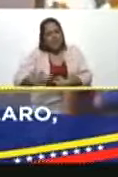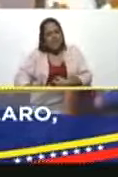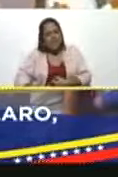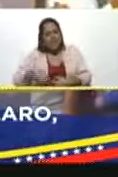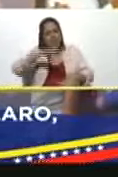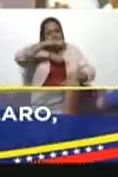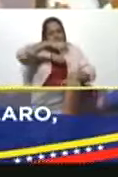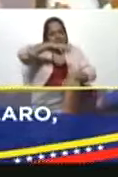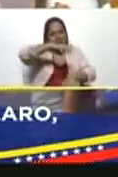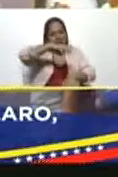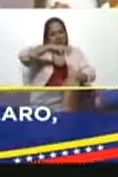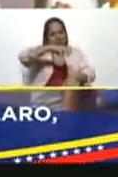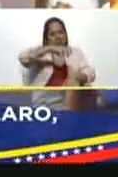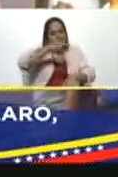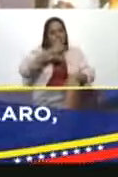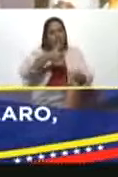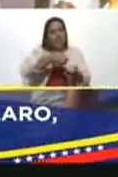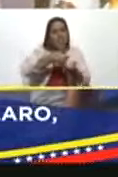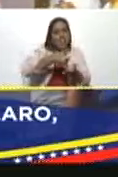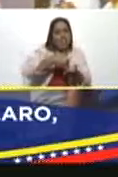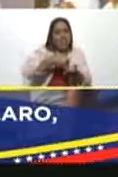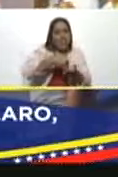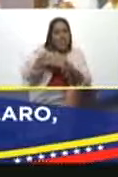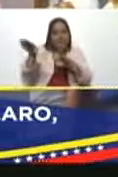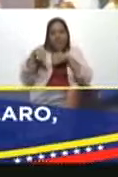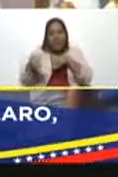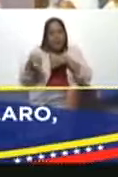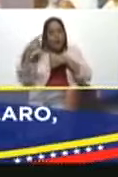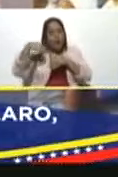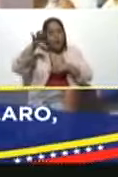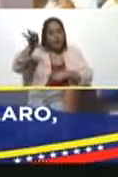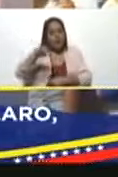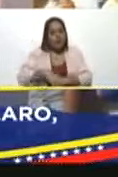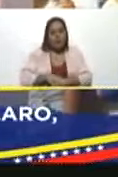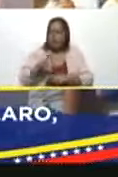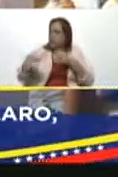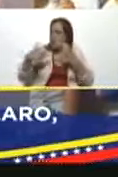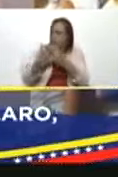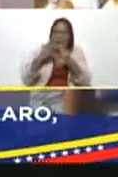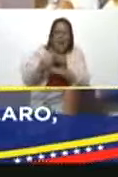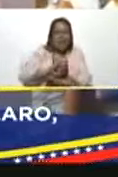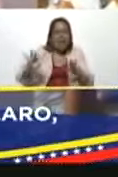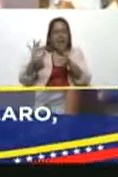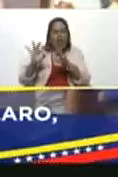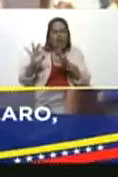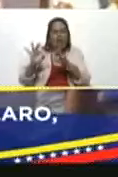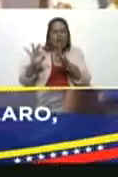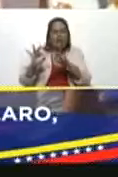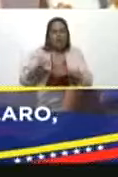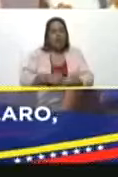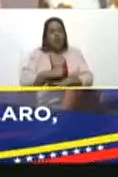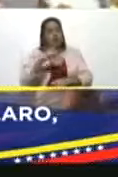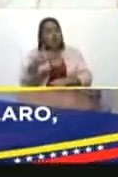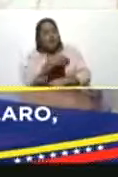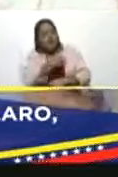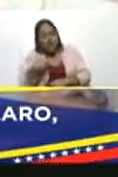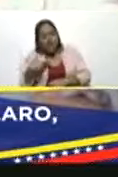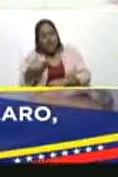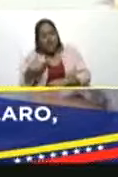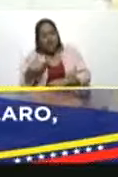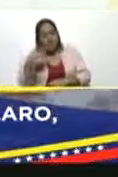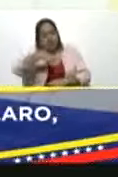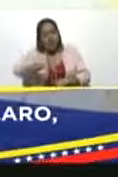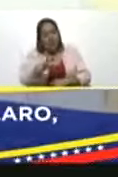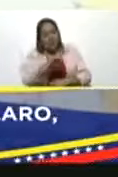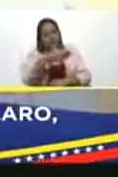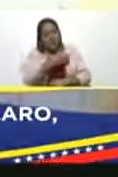títere, que sea débil con la oligarquía? No, jamás, nunca, para nada. ¿Tú quisieras tener en Venezuela